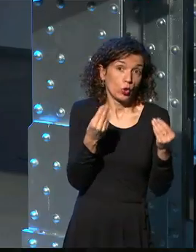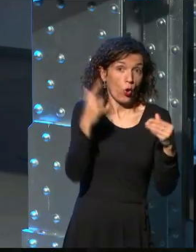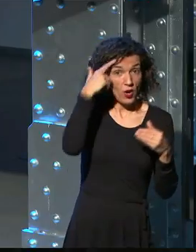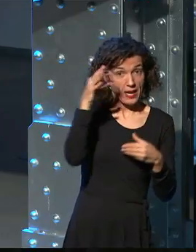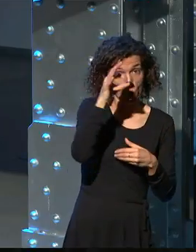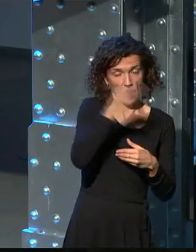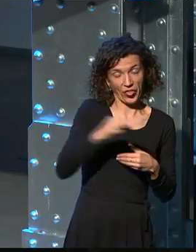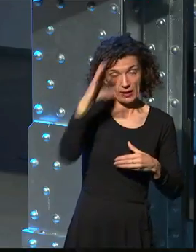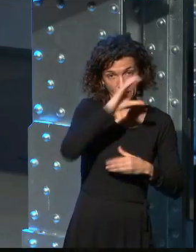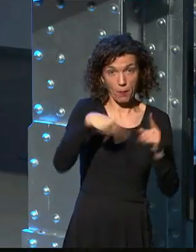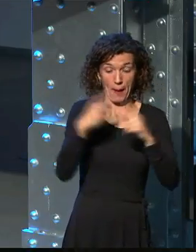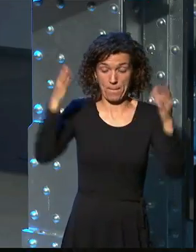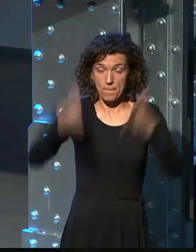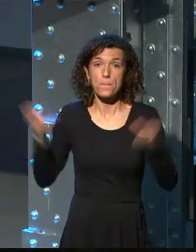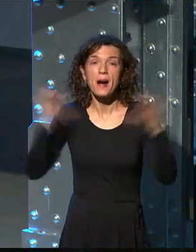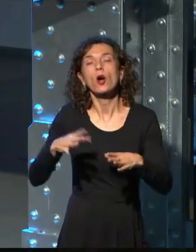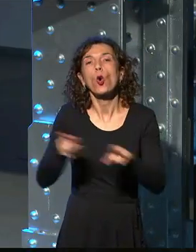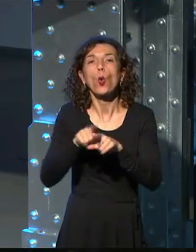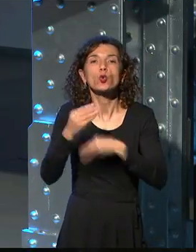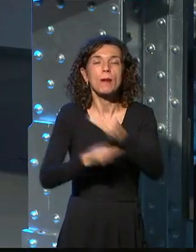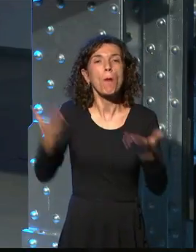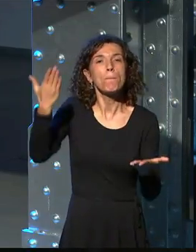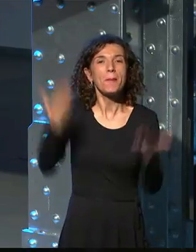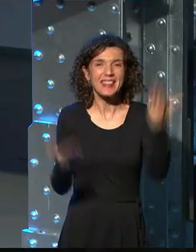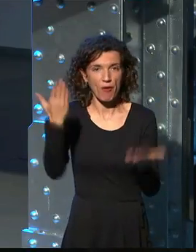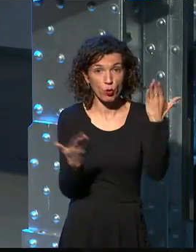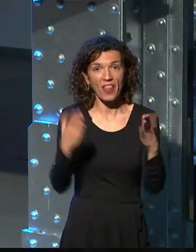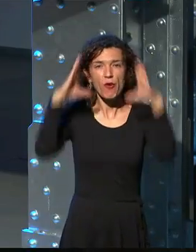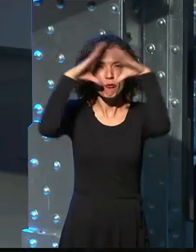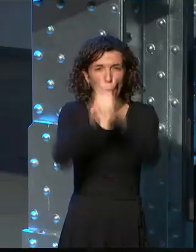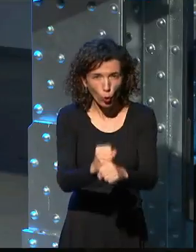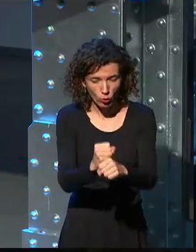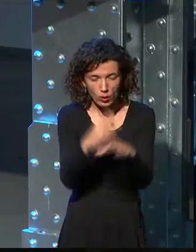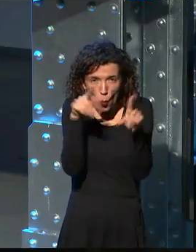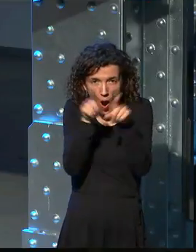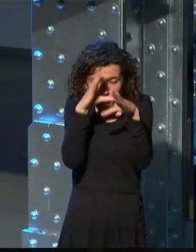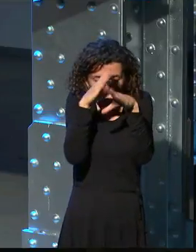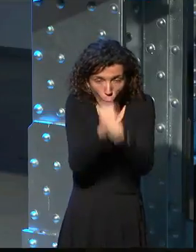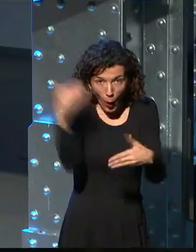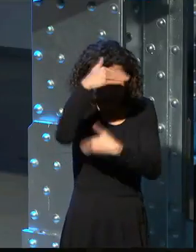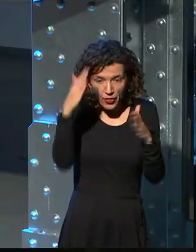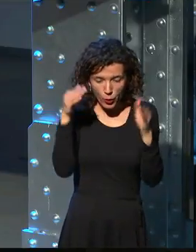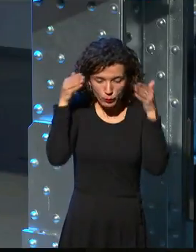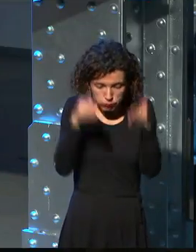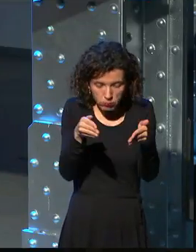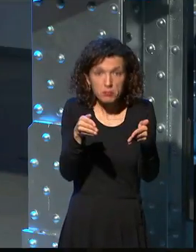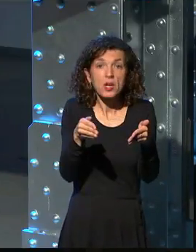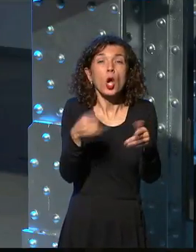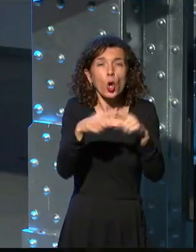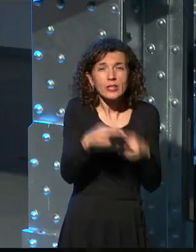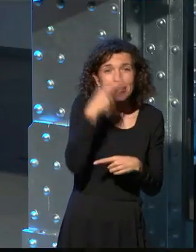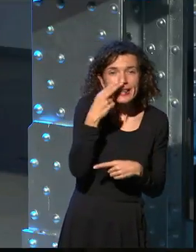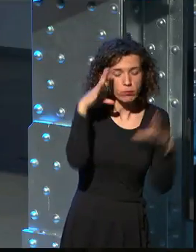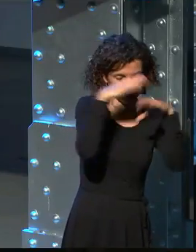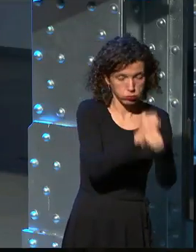hablamos de la atención utilizando la metáfora de un foco. Es decir, el foco de la atención es algo que aplicamos a aquello que nos